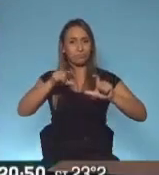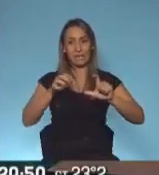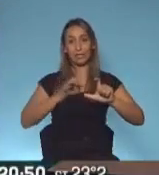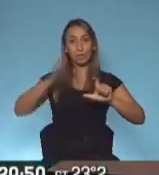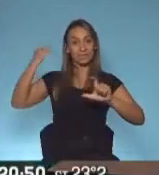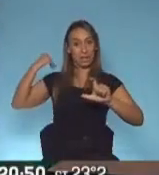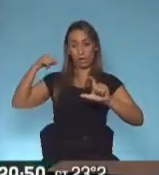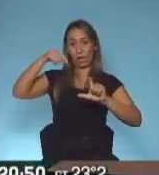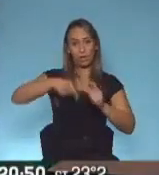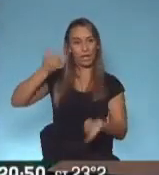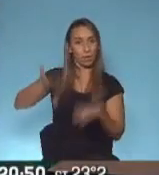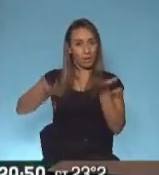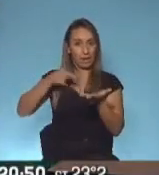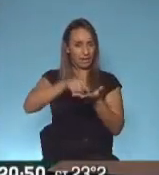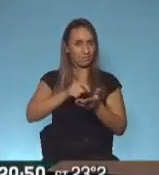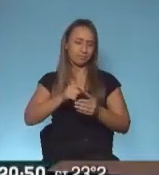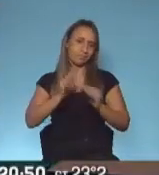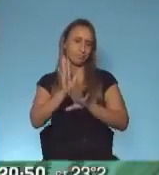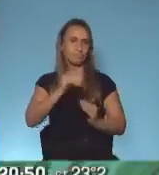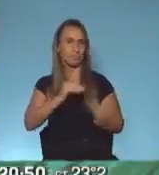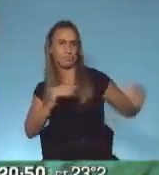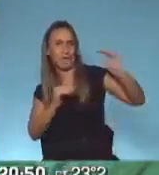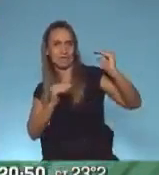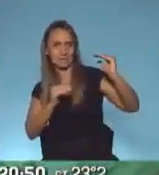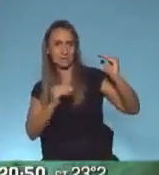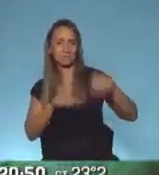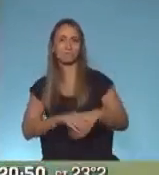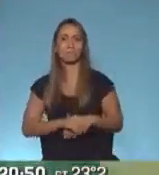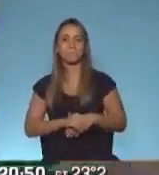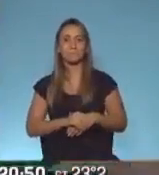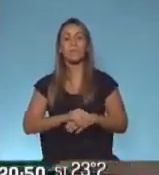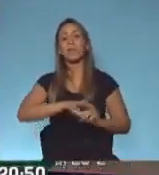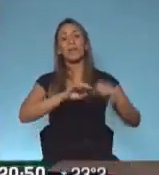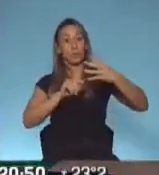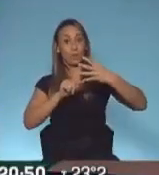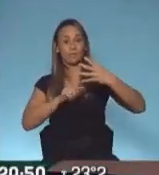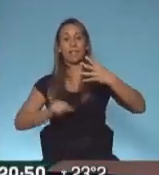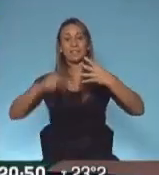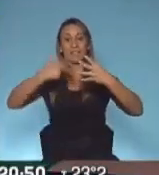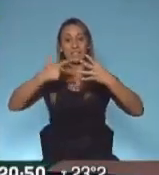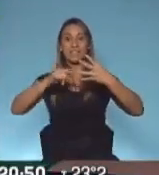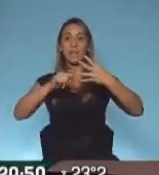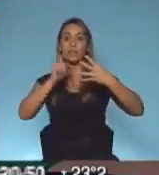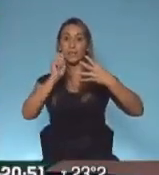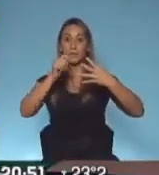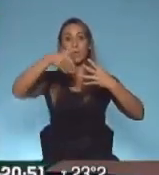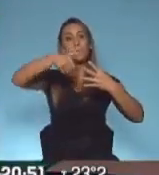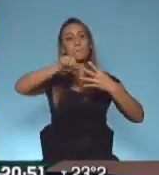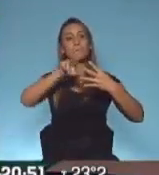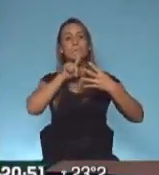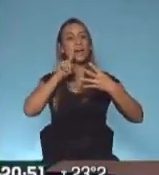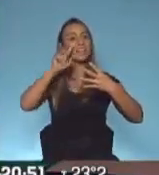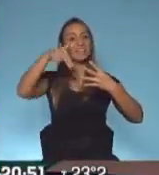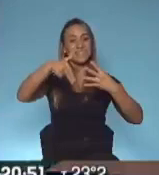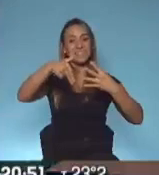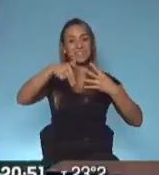sea que subió en su ranking de riqueza. En el libro, pasemos al tercero en este ranking, en su libro El hambre, Martín Caparrós lleva al